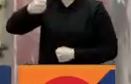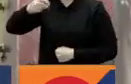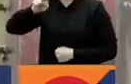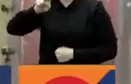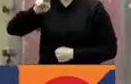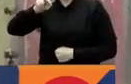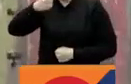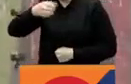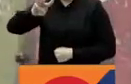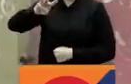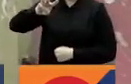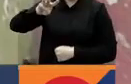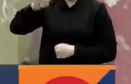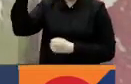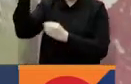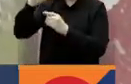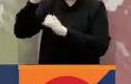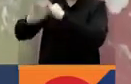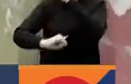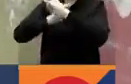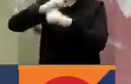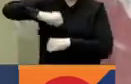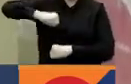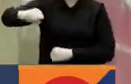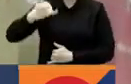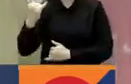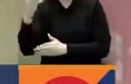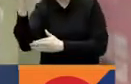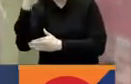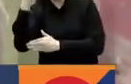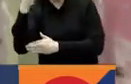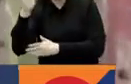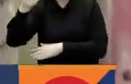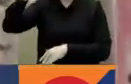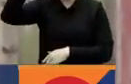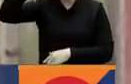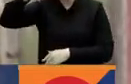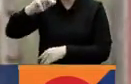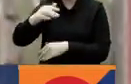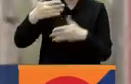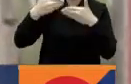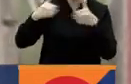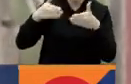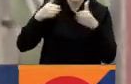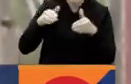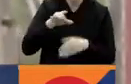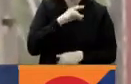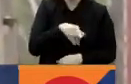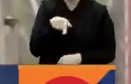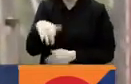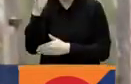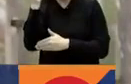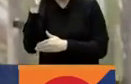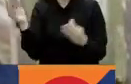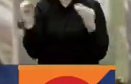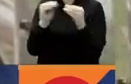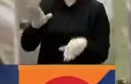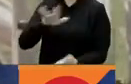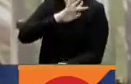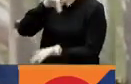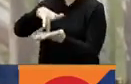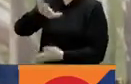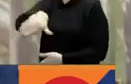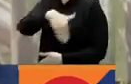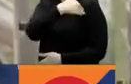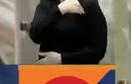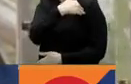con panelistas de España, México, Chile y Panamá. Para los actos de clausura de este congreso estará presente el ministro de Justicia,